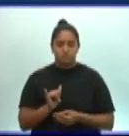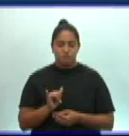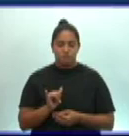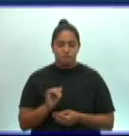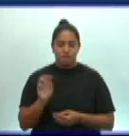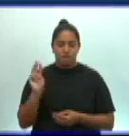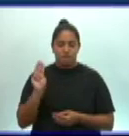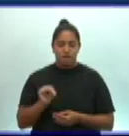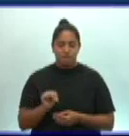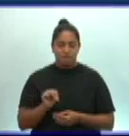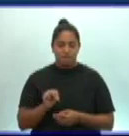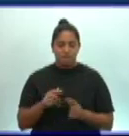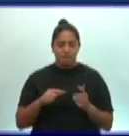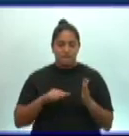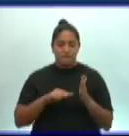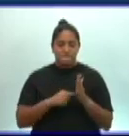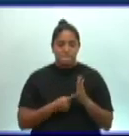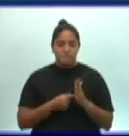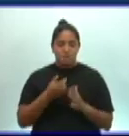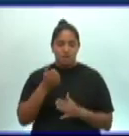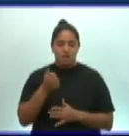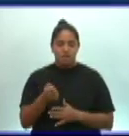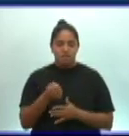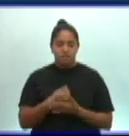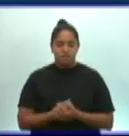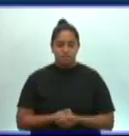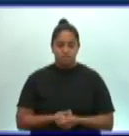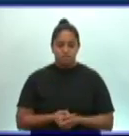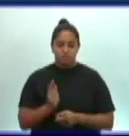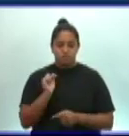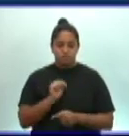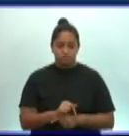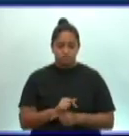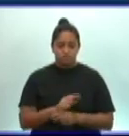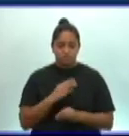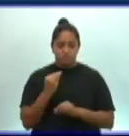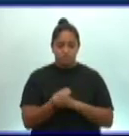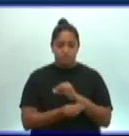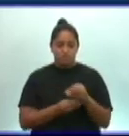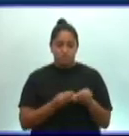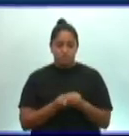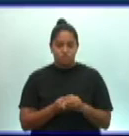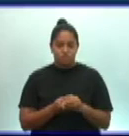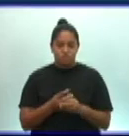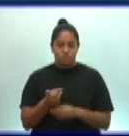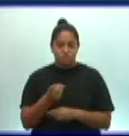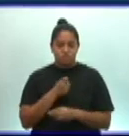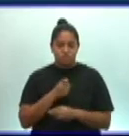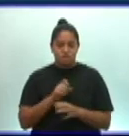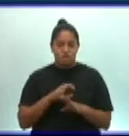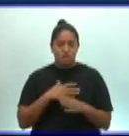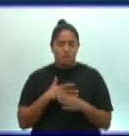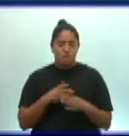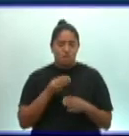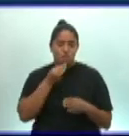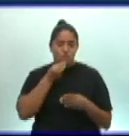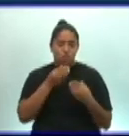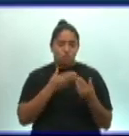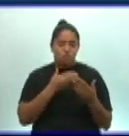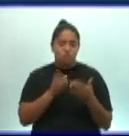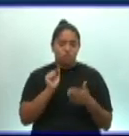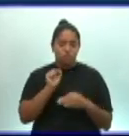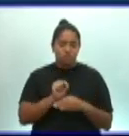la aceleración, que surge también producto de esta variación del vector velocidad en cualquiera de los puntos de la trayectoria circunferencial que se